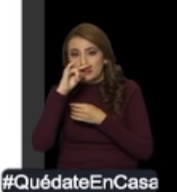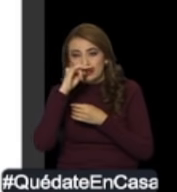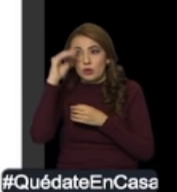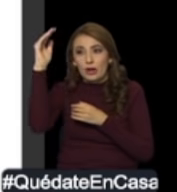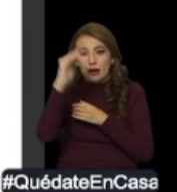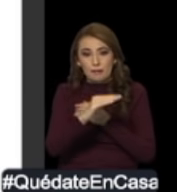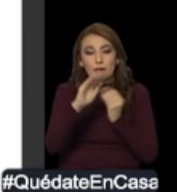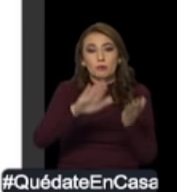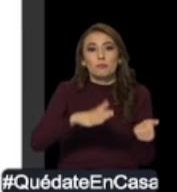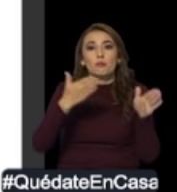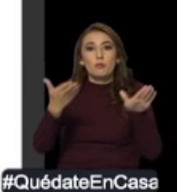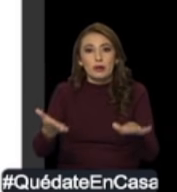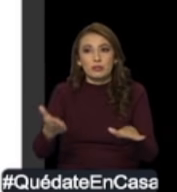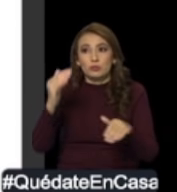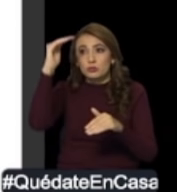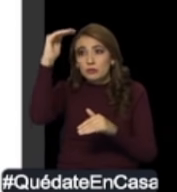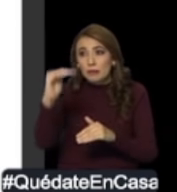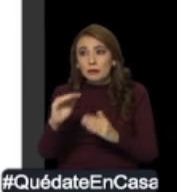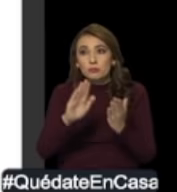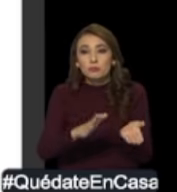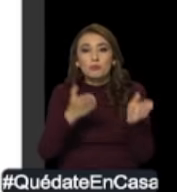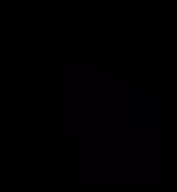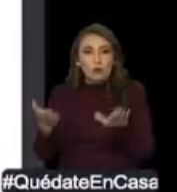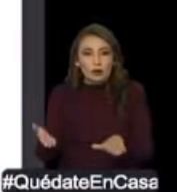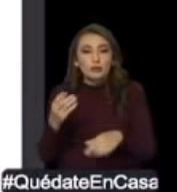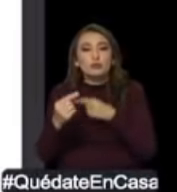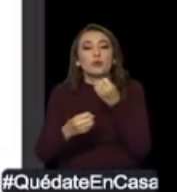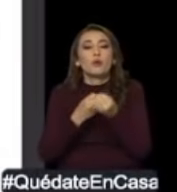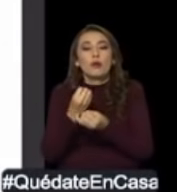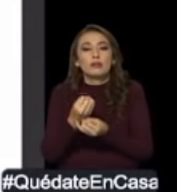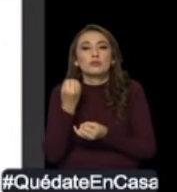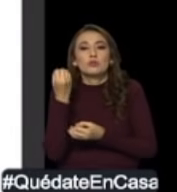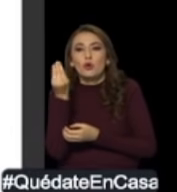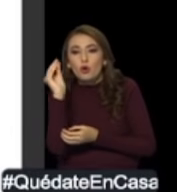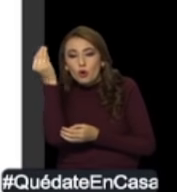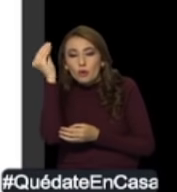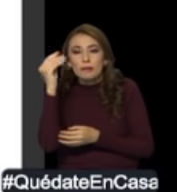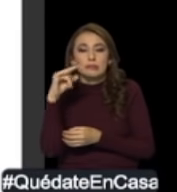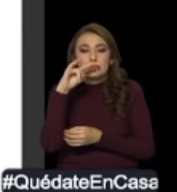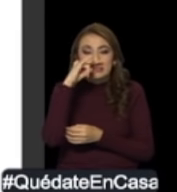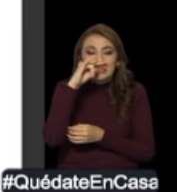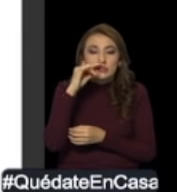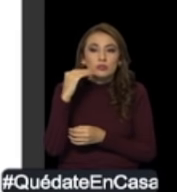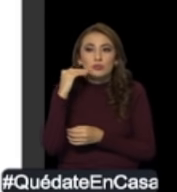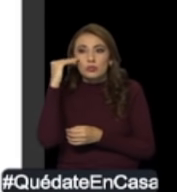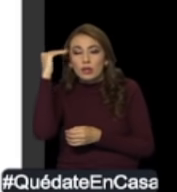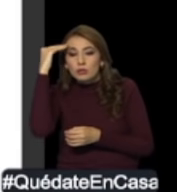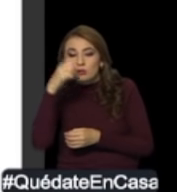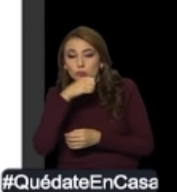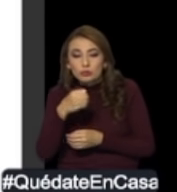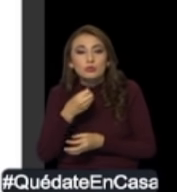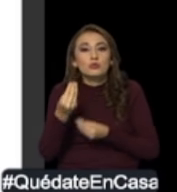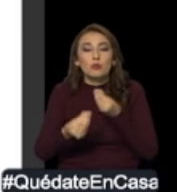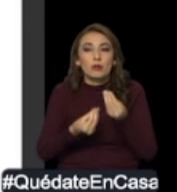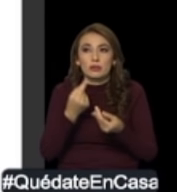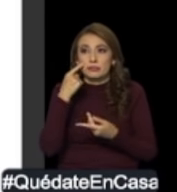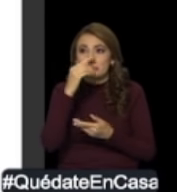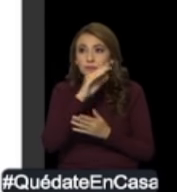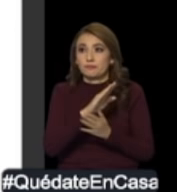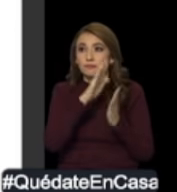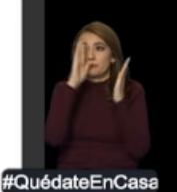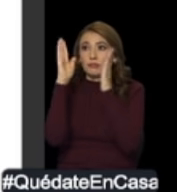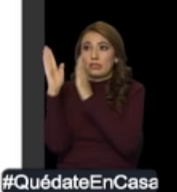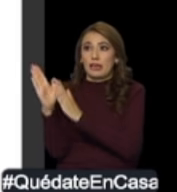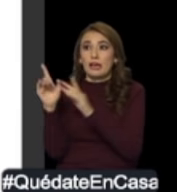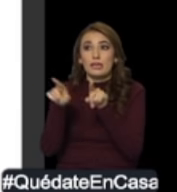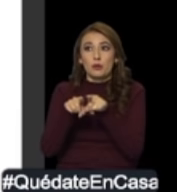la columna de la derecha. También tienen ustedes el porcentaje de personas confirmadas de acuerdo